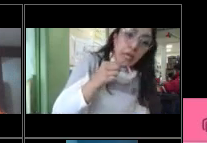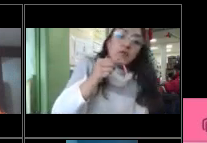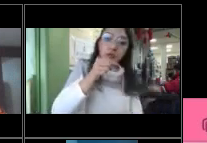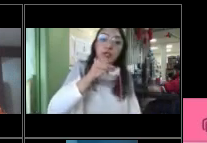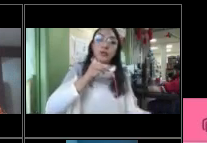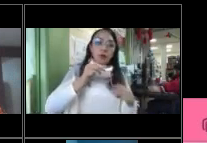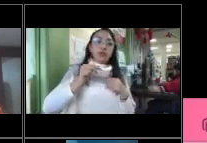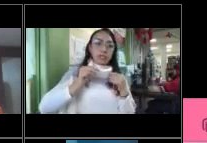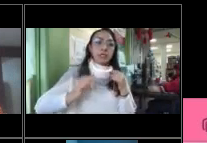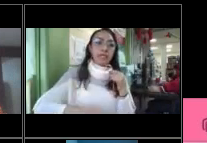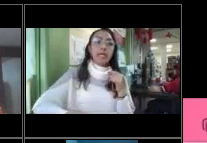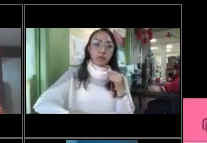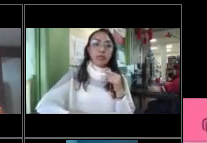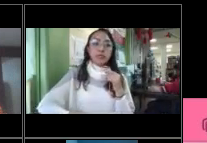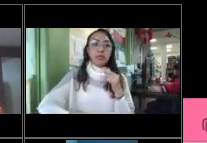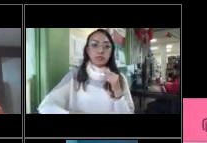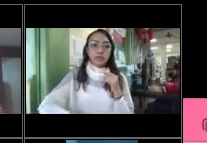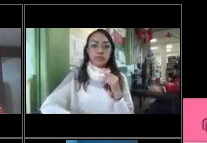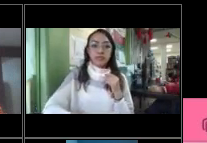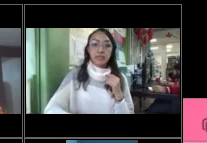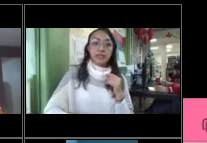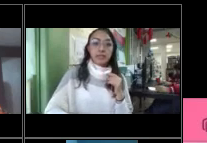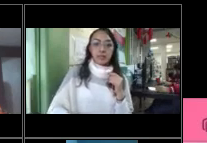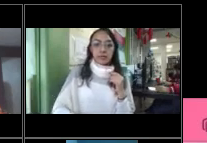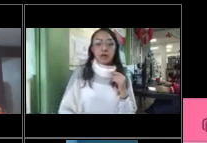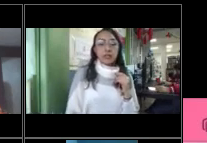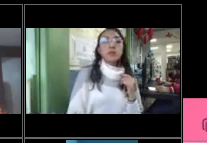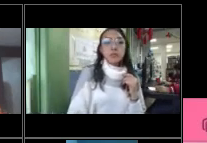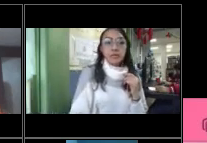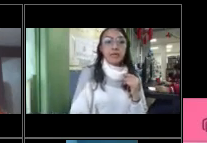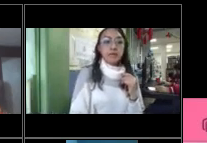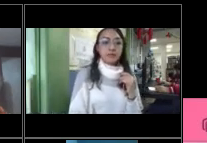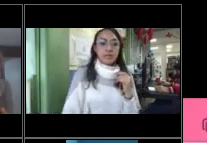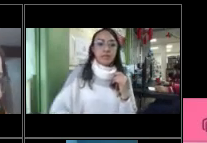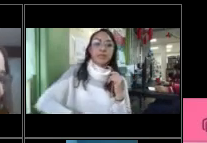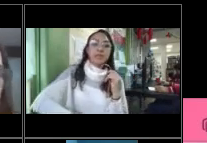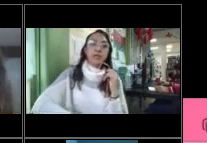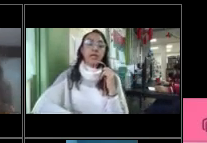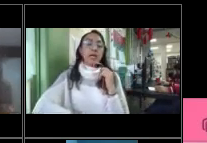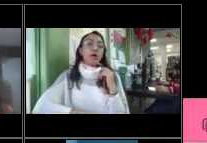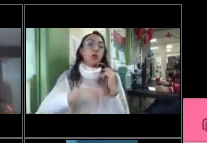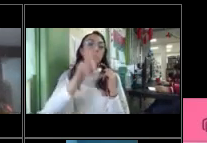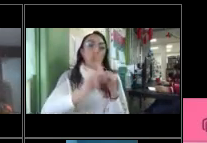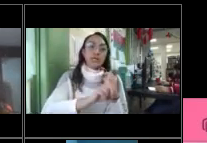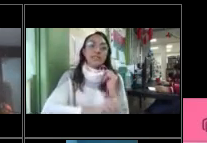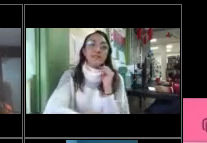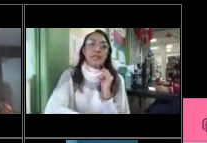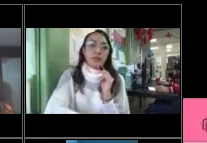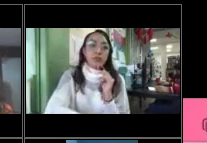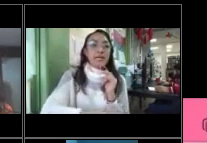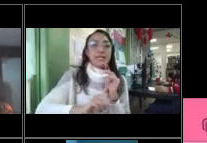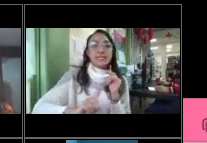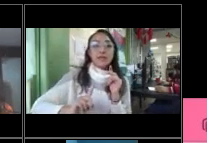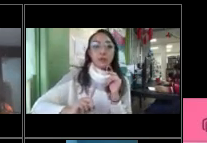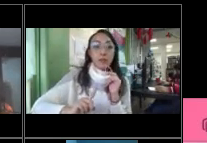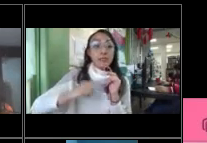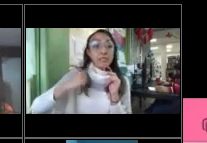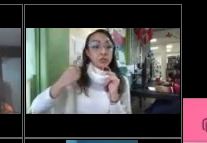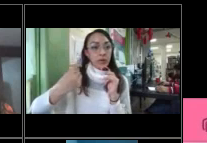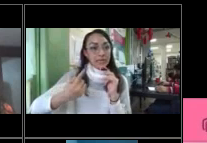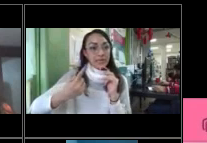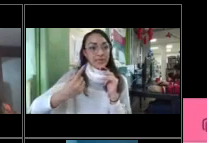Se podría confundir un poco, sí, en algunas ocasiones. Ahorita vamos a ver la diferencia. Un clasificador es